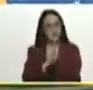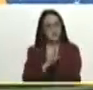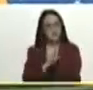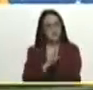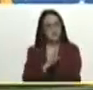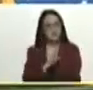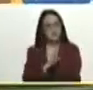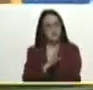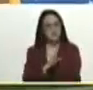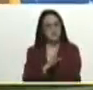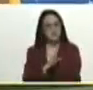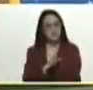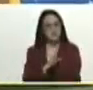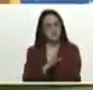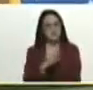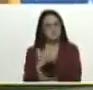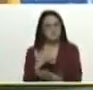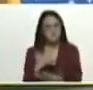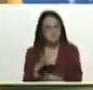Afortunadamente,